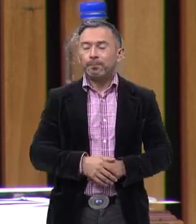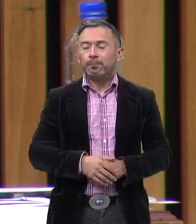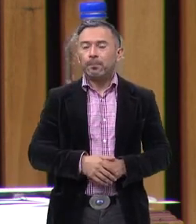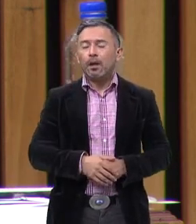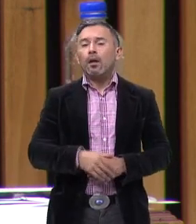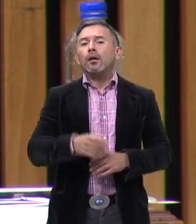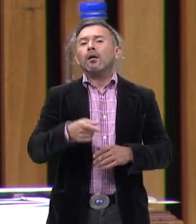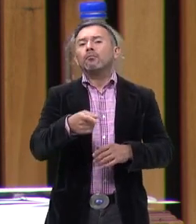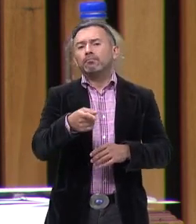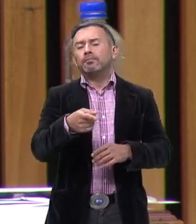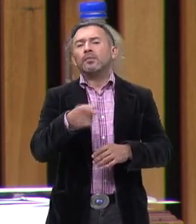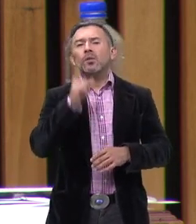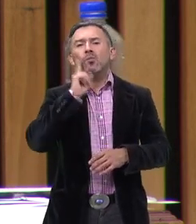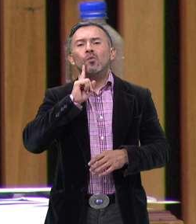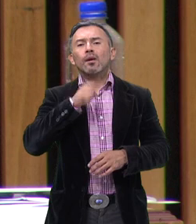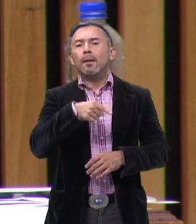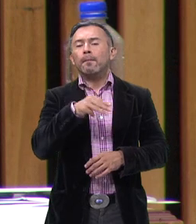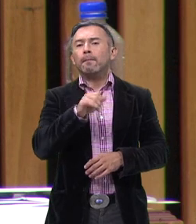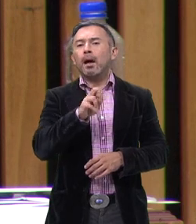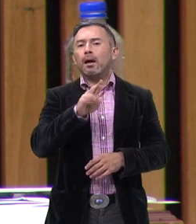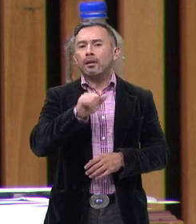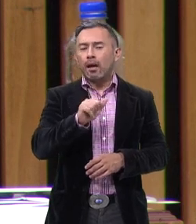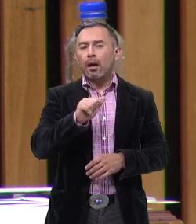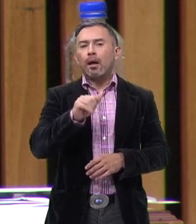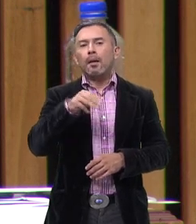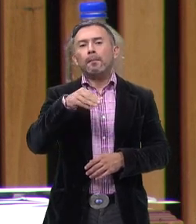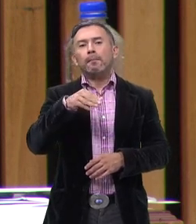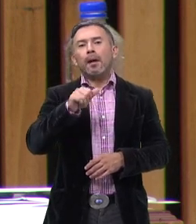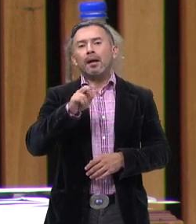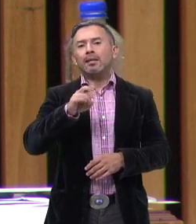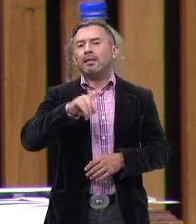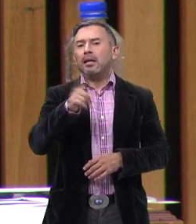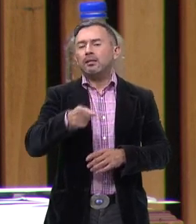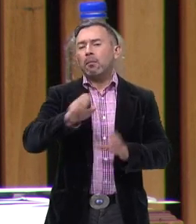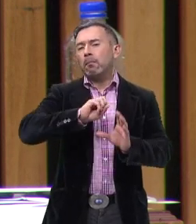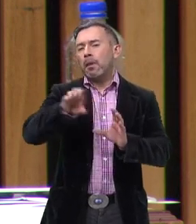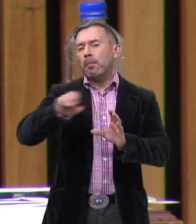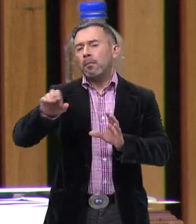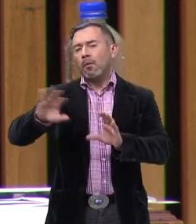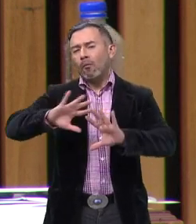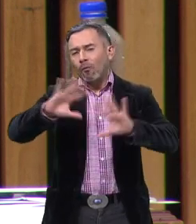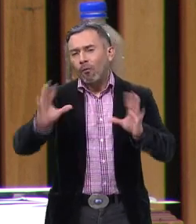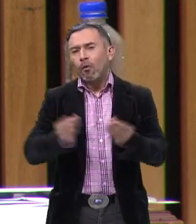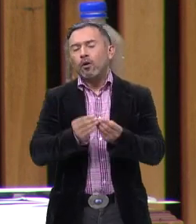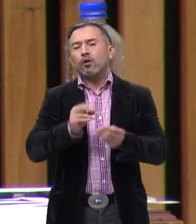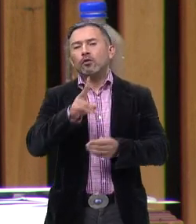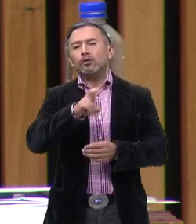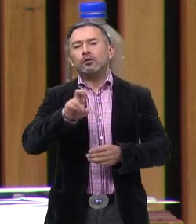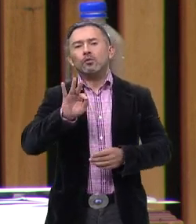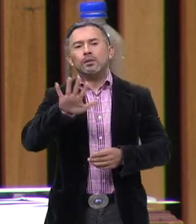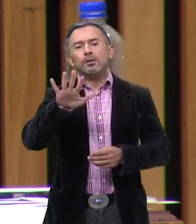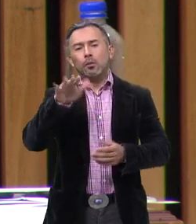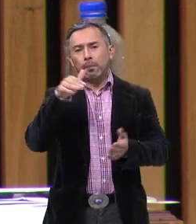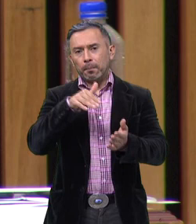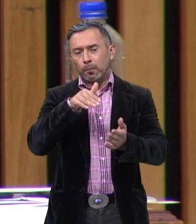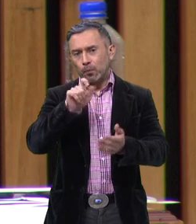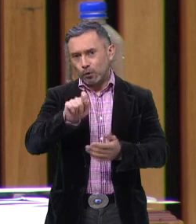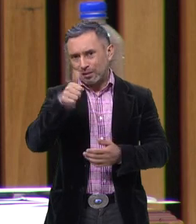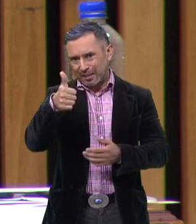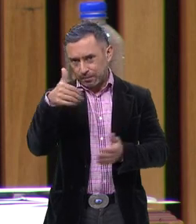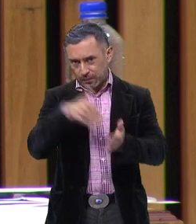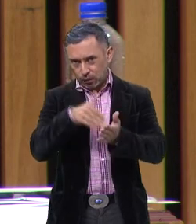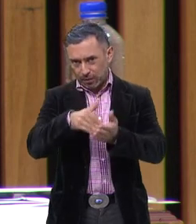traspasos que realizó la ciudadana María Guadalupe Rodríguez Martínez suman 245.6 millones de pesos